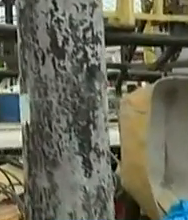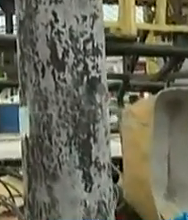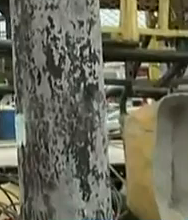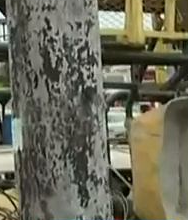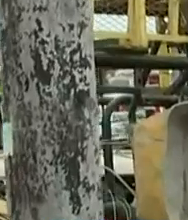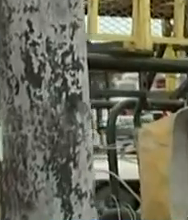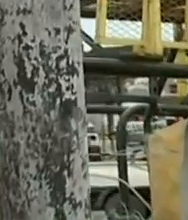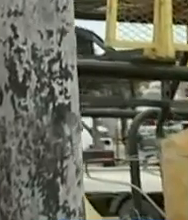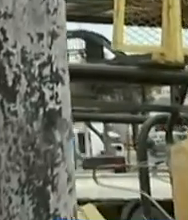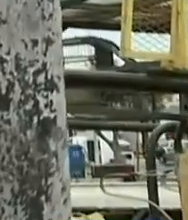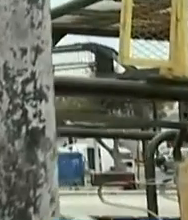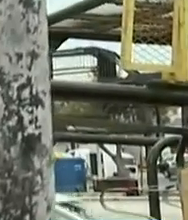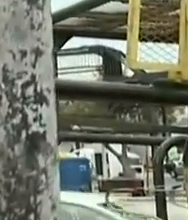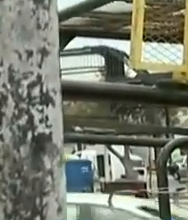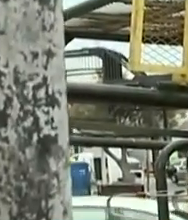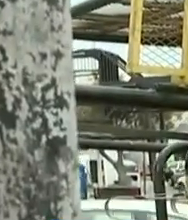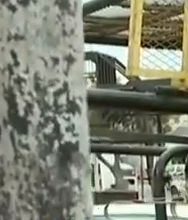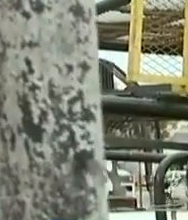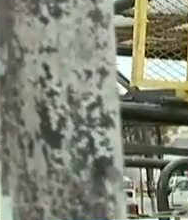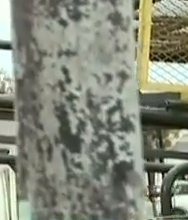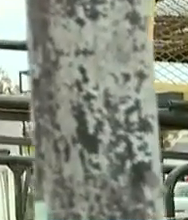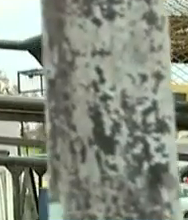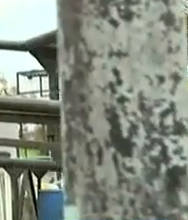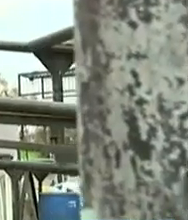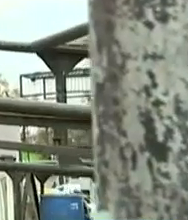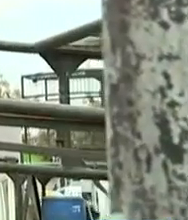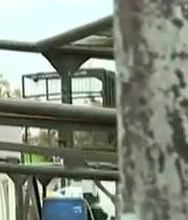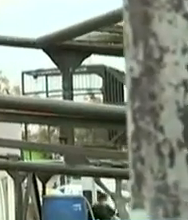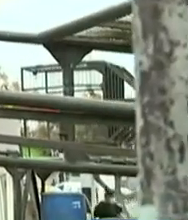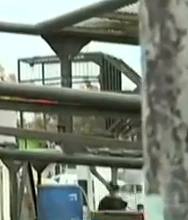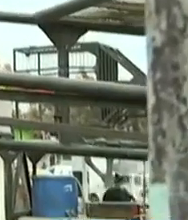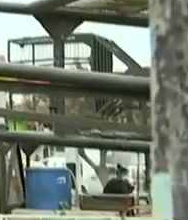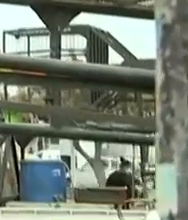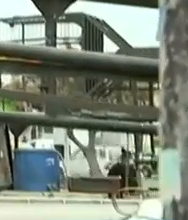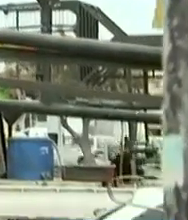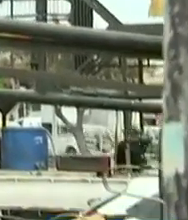sanitarias, las medidas de resguardo, pero lo que está ocurriendo, por ejemplo, con los semáforos, reparar...